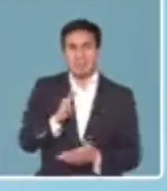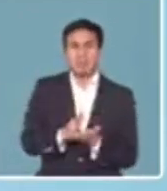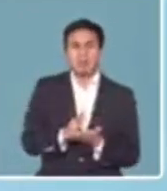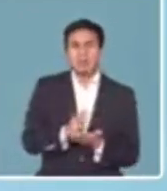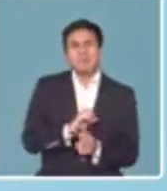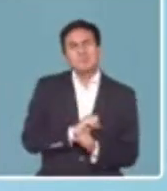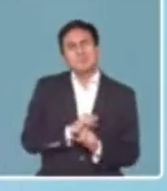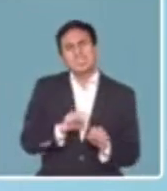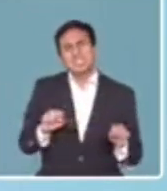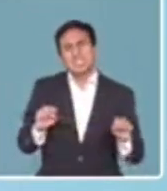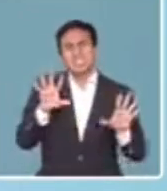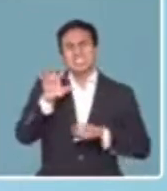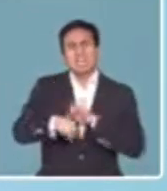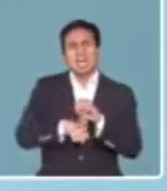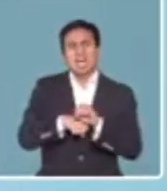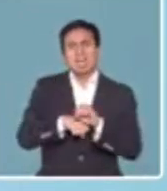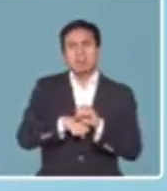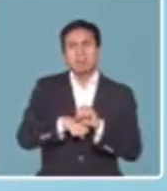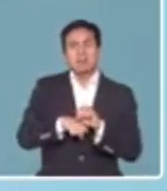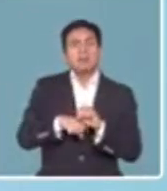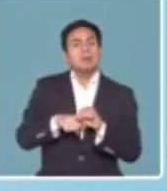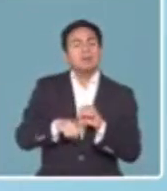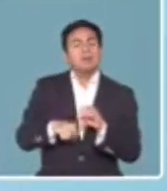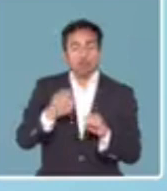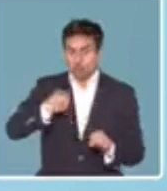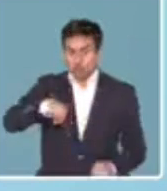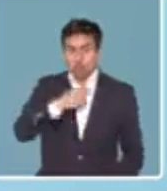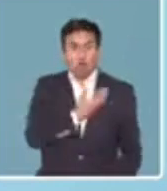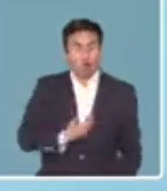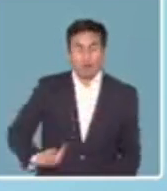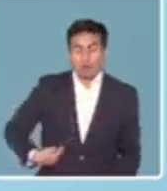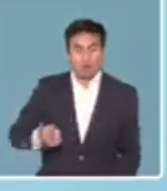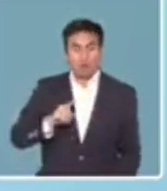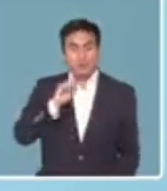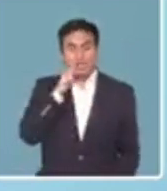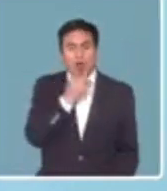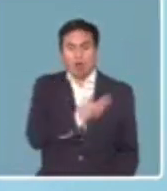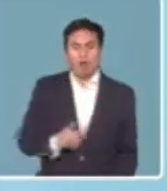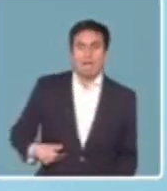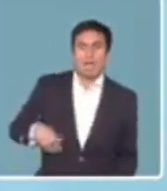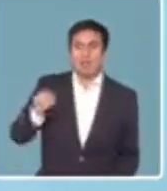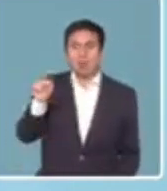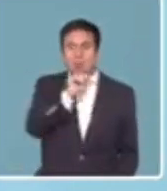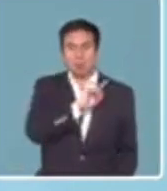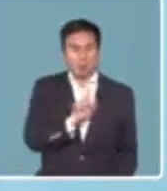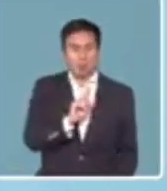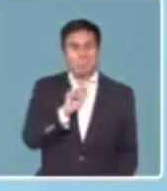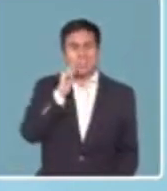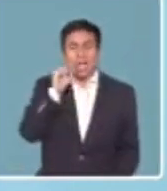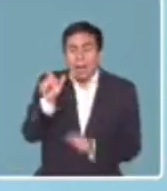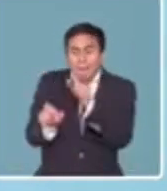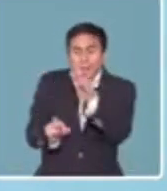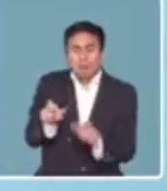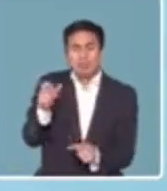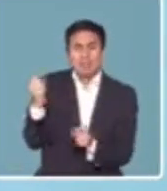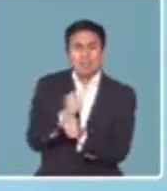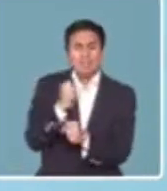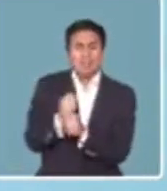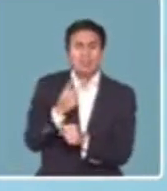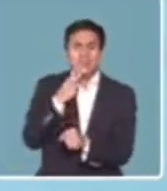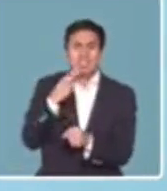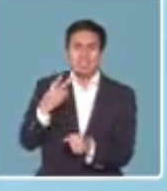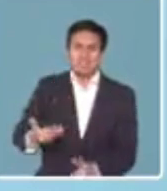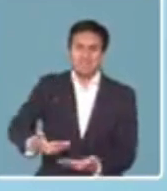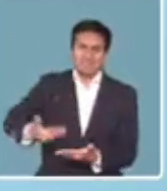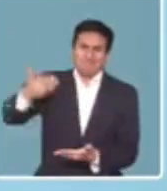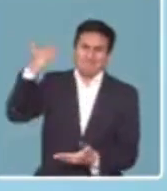puede ser que llevemos más de 10... No nosotros, no el gobierno, no un gobierno u otro, sino las personas que han trabajado durante